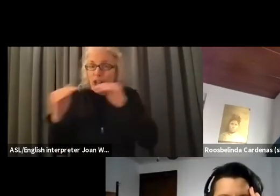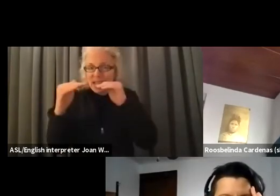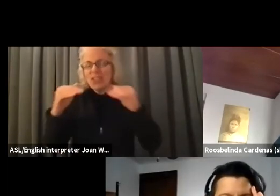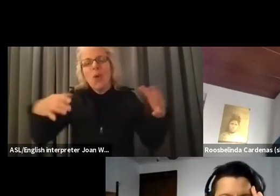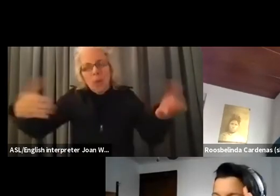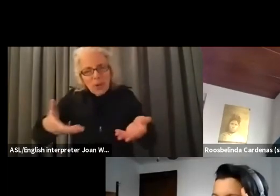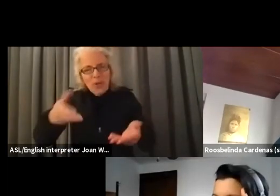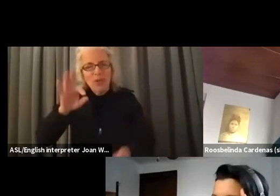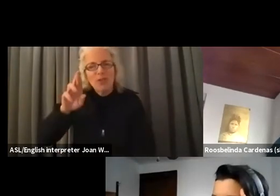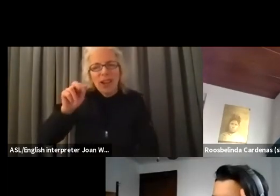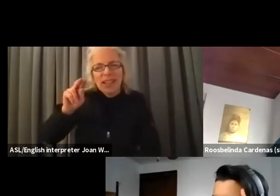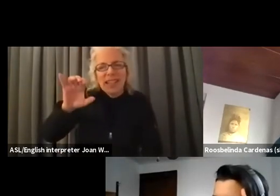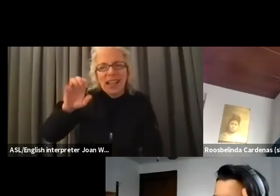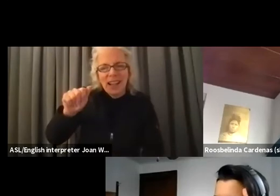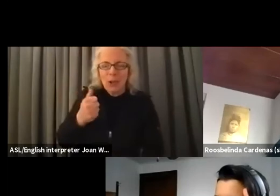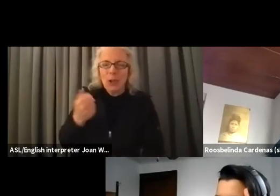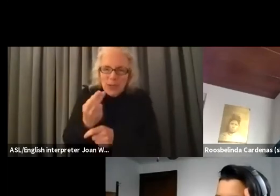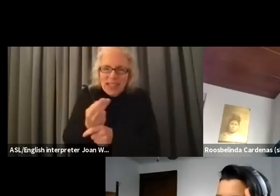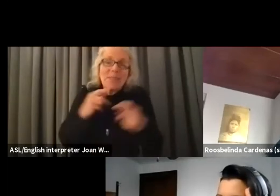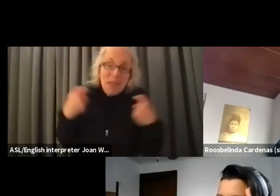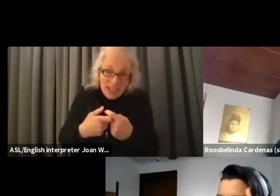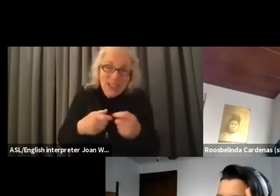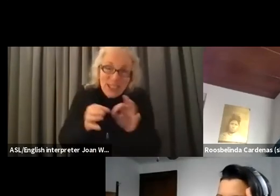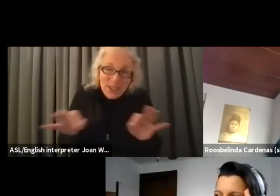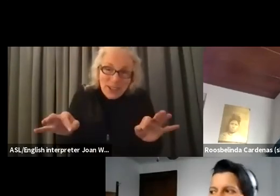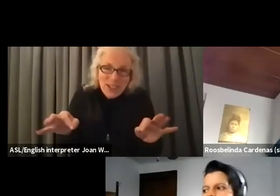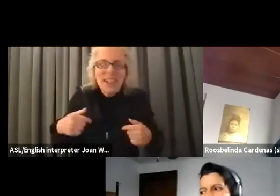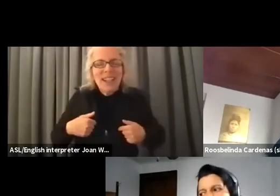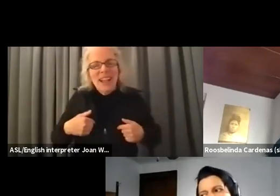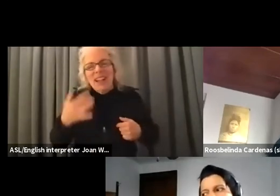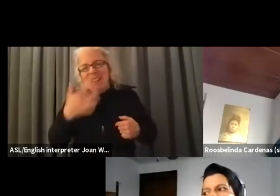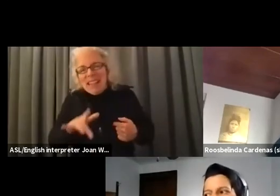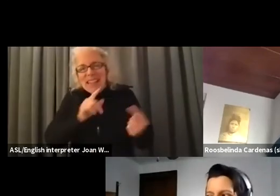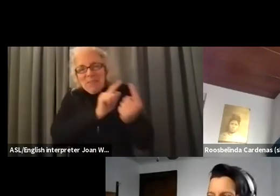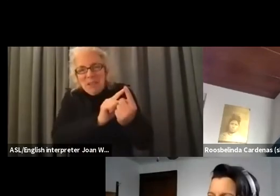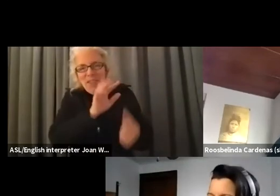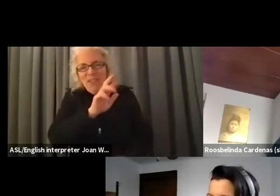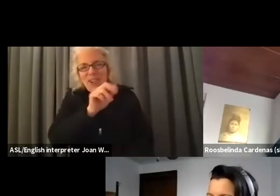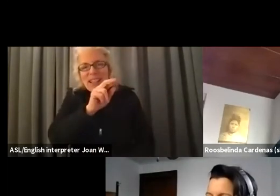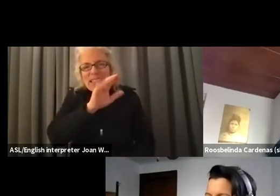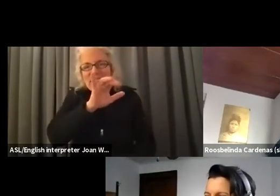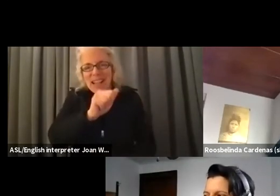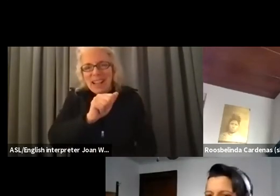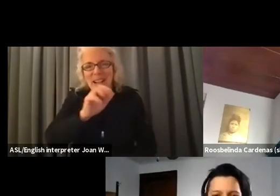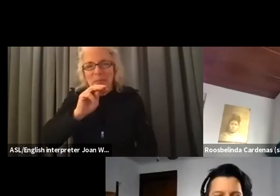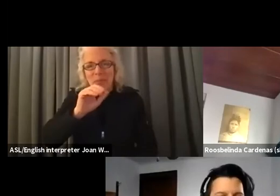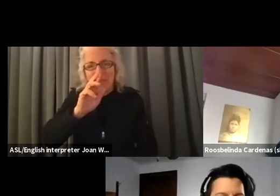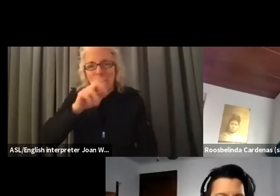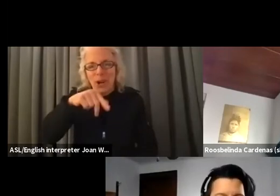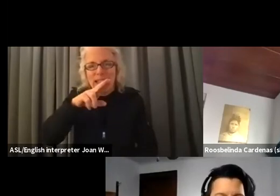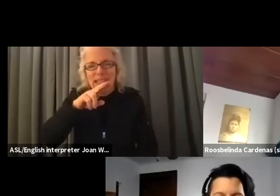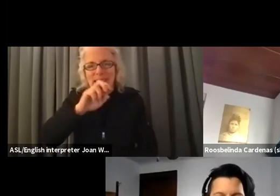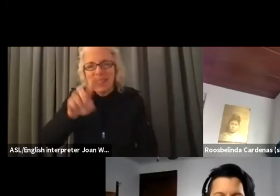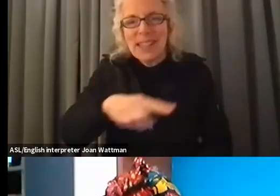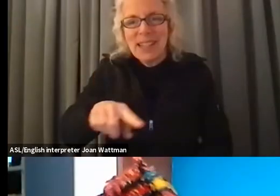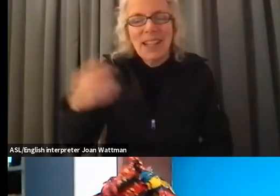Tuve el privilegio de conocer a Francia Márquez en agosto de 2009, cuando fui intérprete de una activista